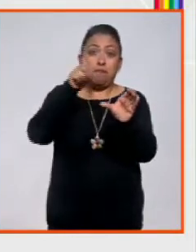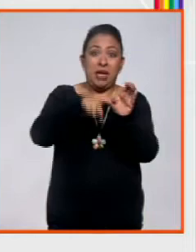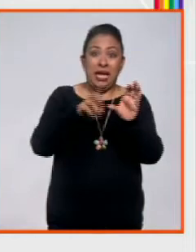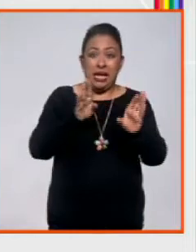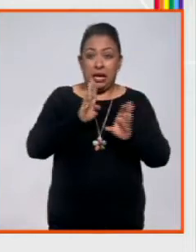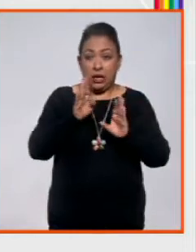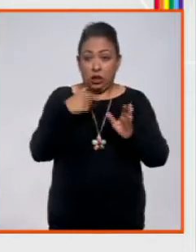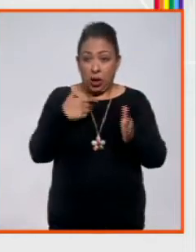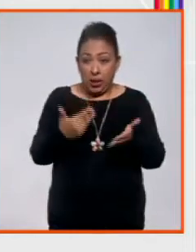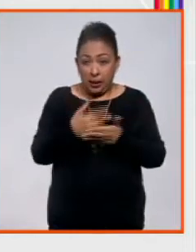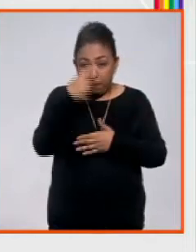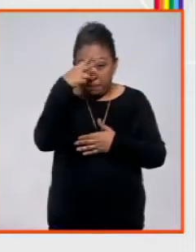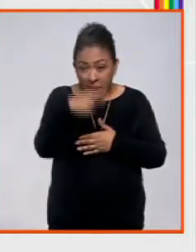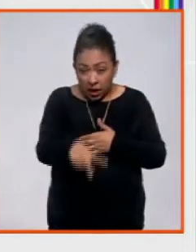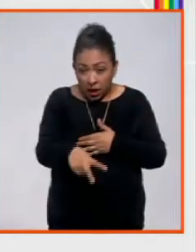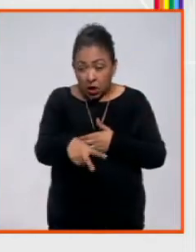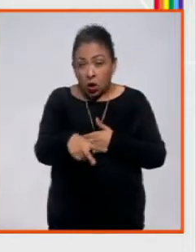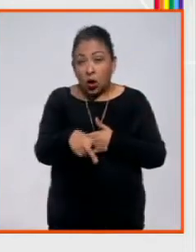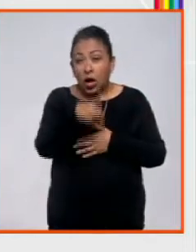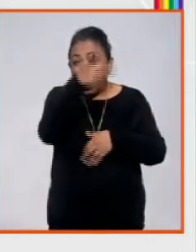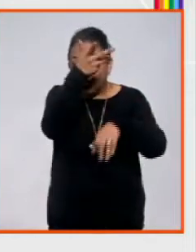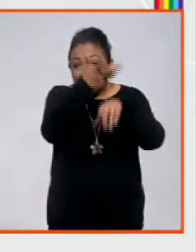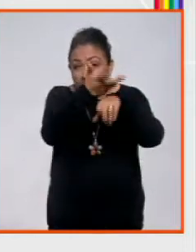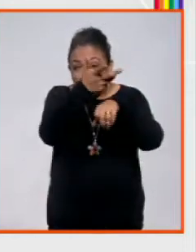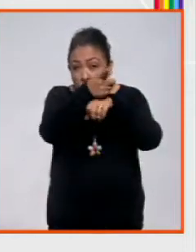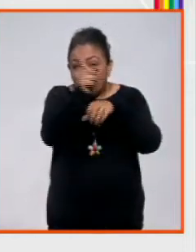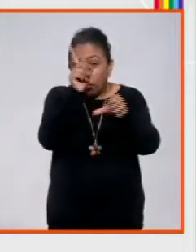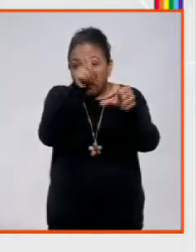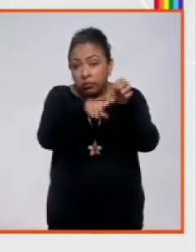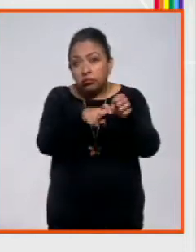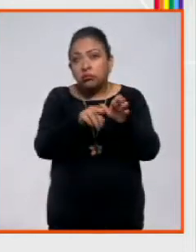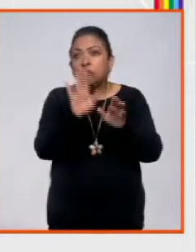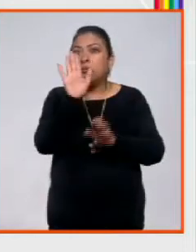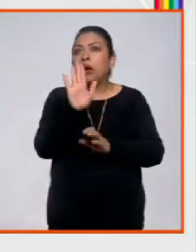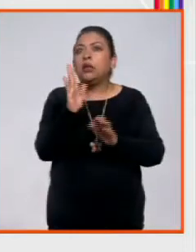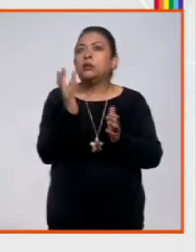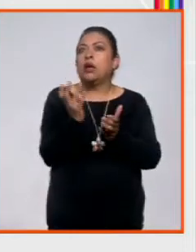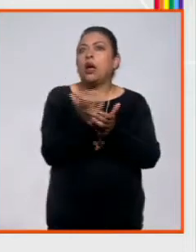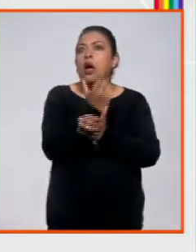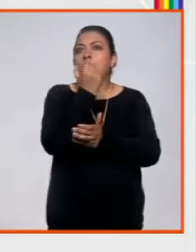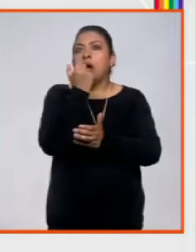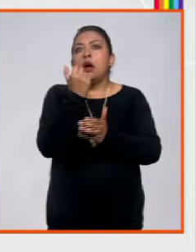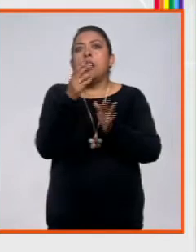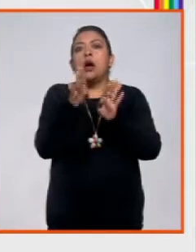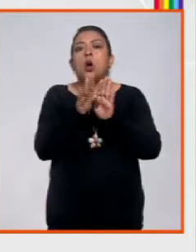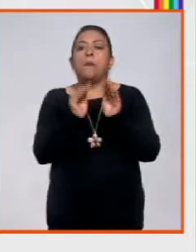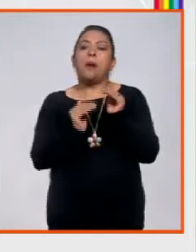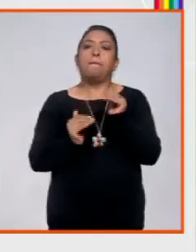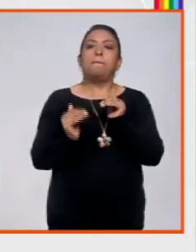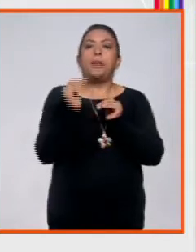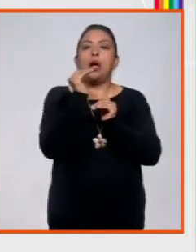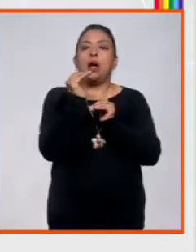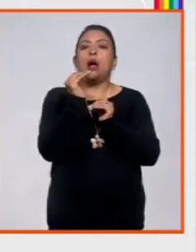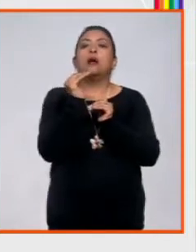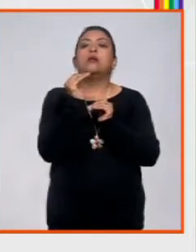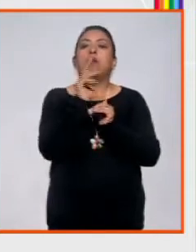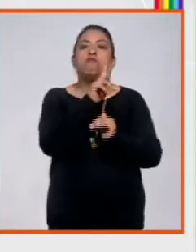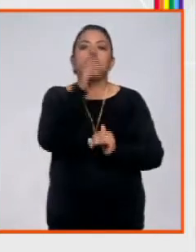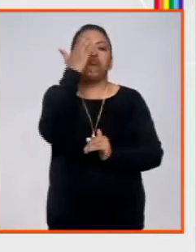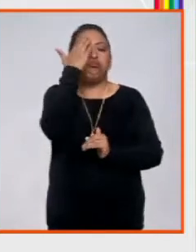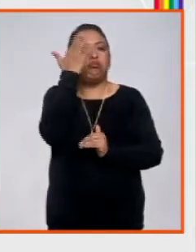mexicano en eeuu pues es lograr digamos qué un cierto estatus un cierto